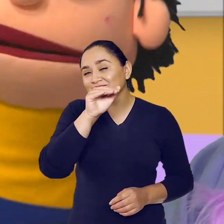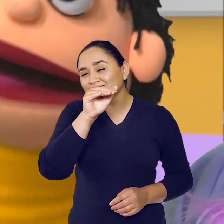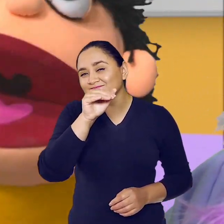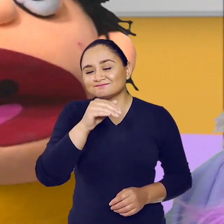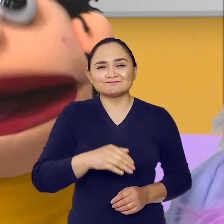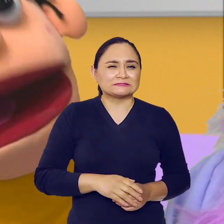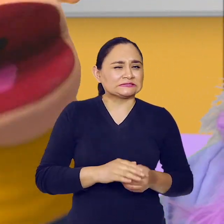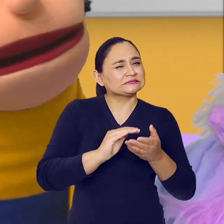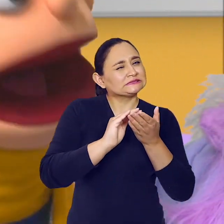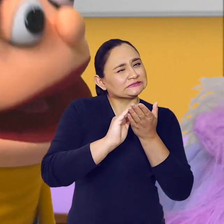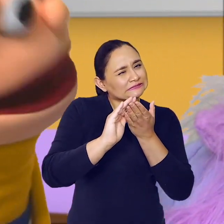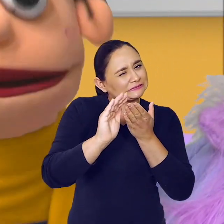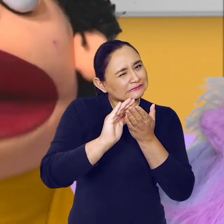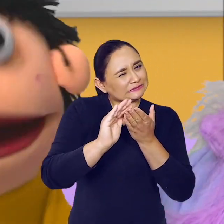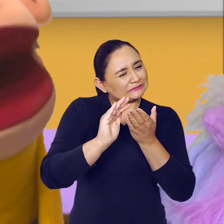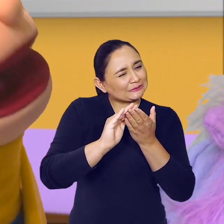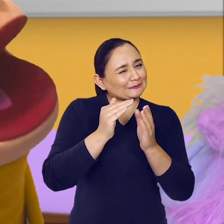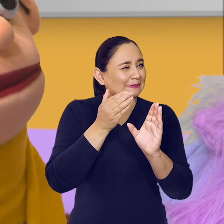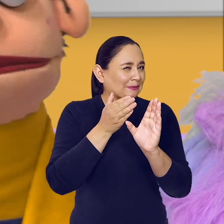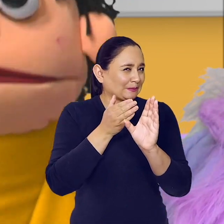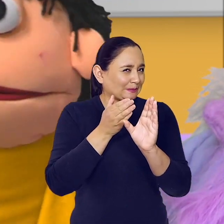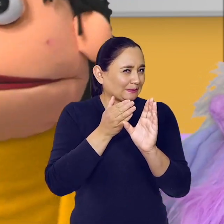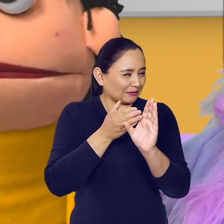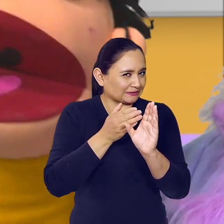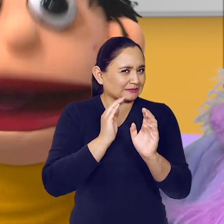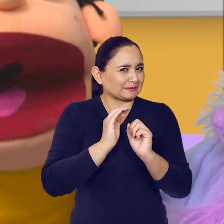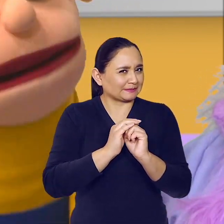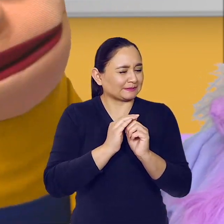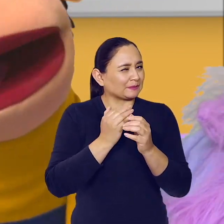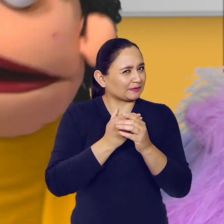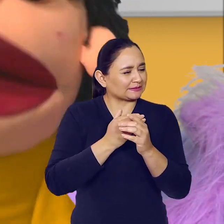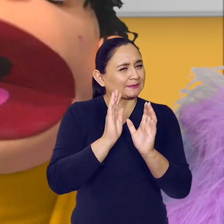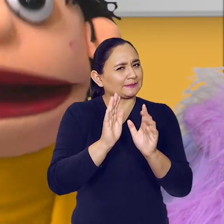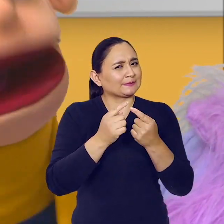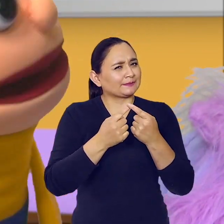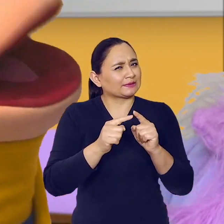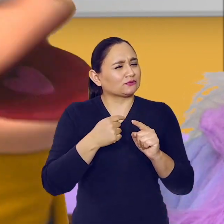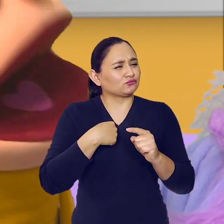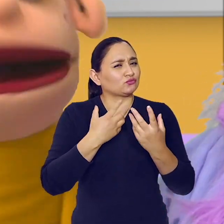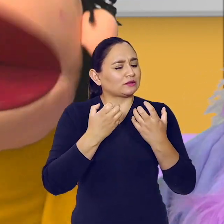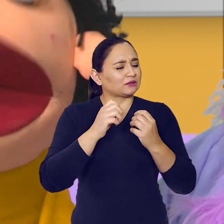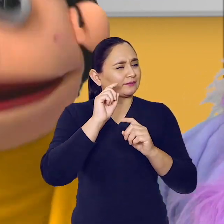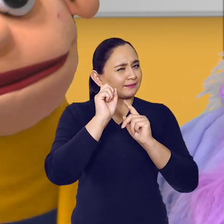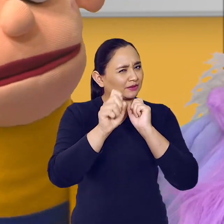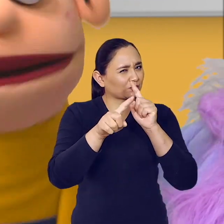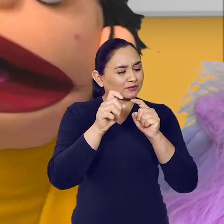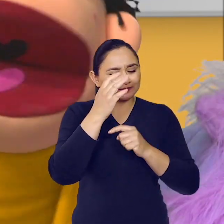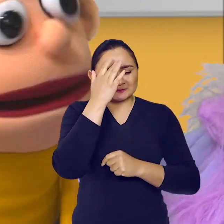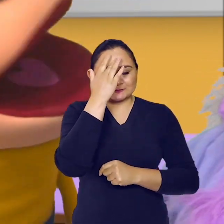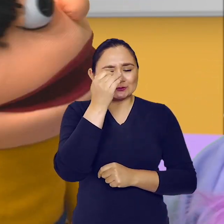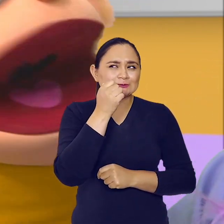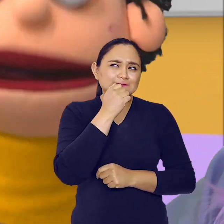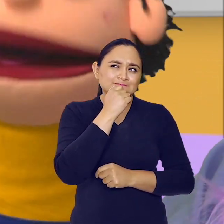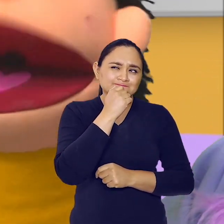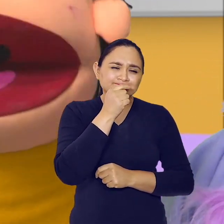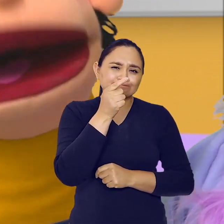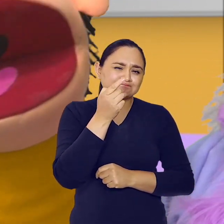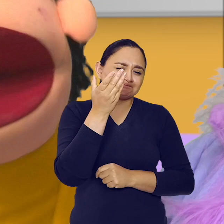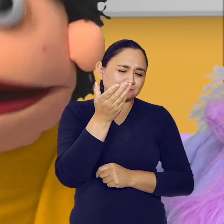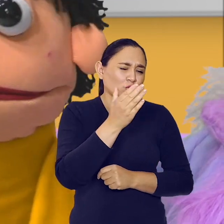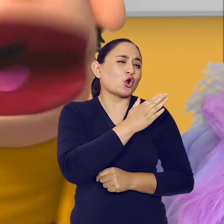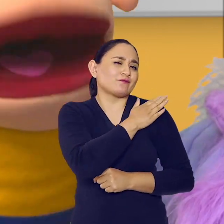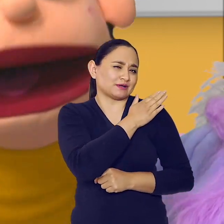Diana, disculpe que le moleste, pero yo quería preguntarle algo porque yo le tengo